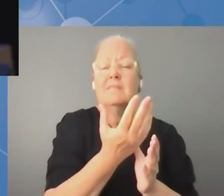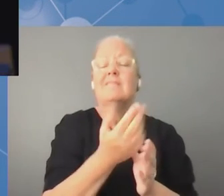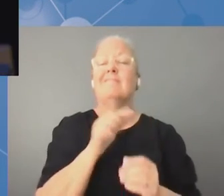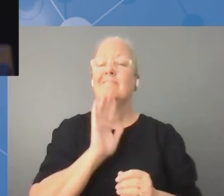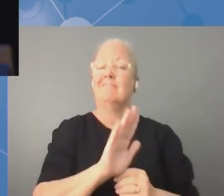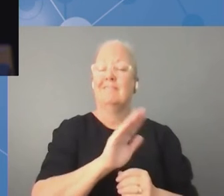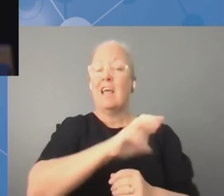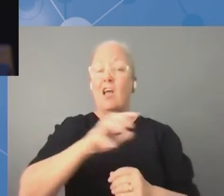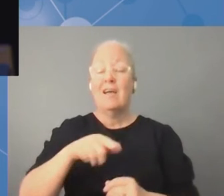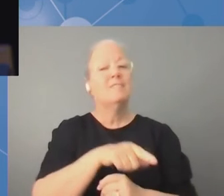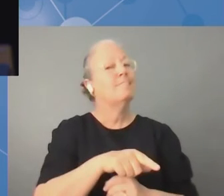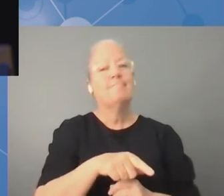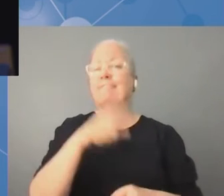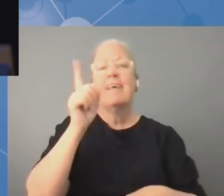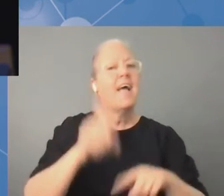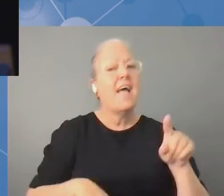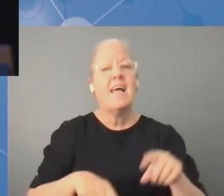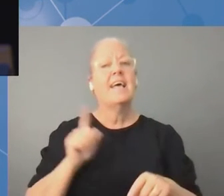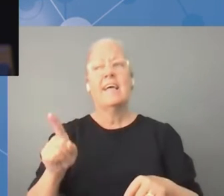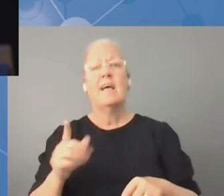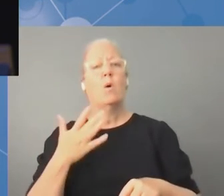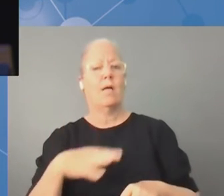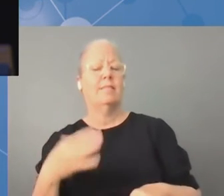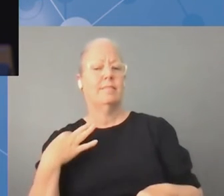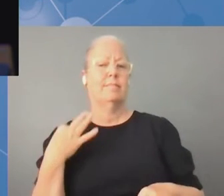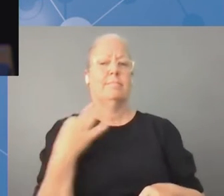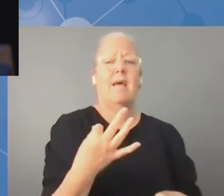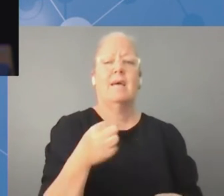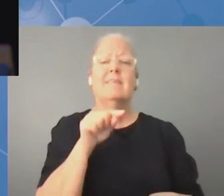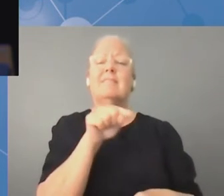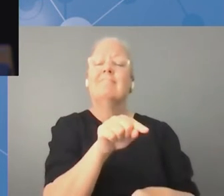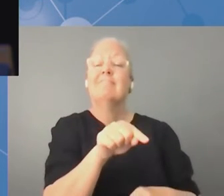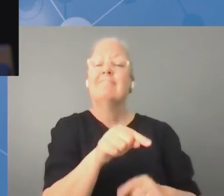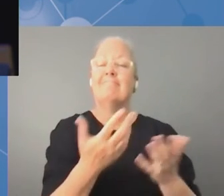de IGF. Es que en este momento